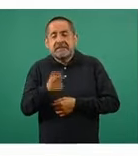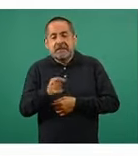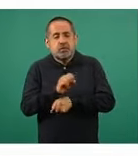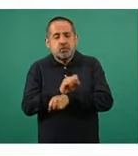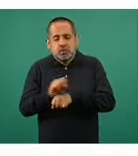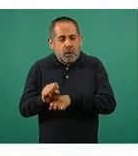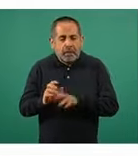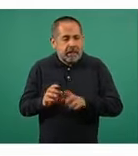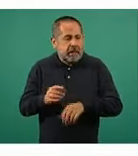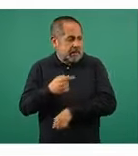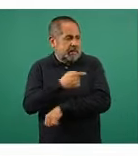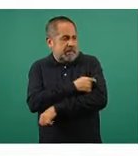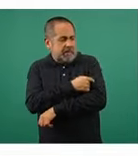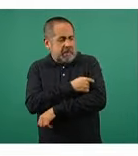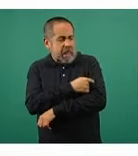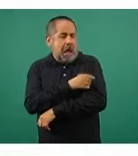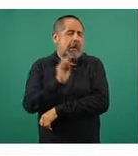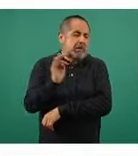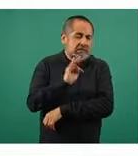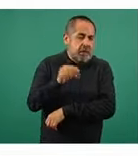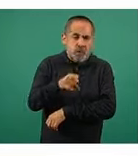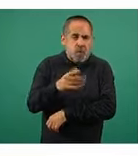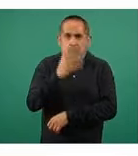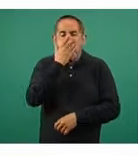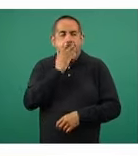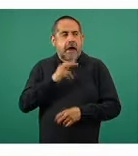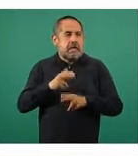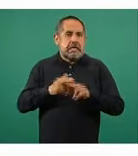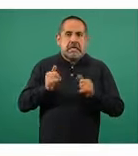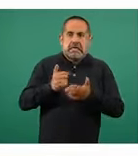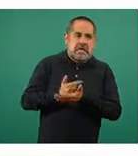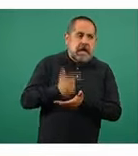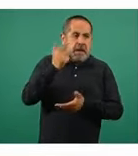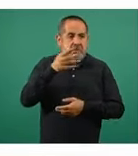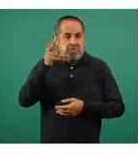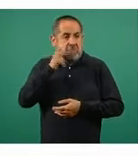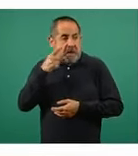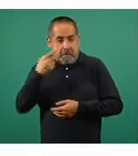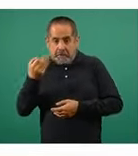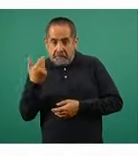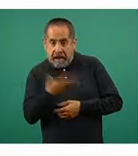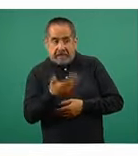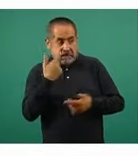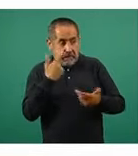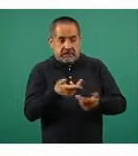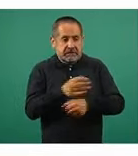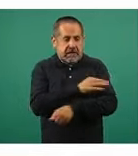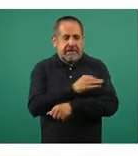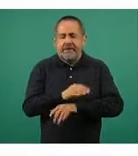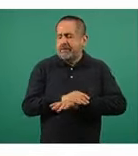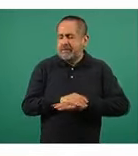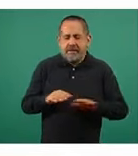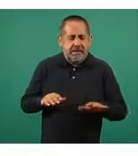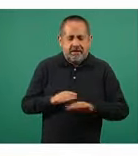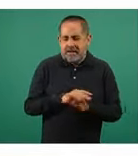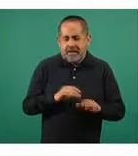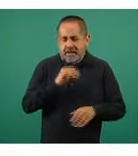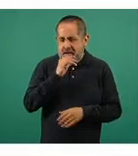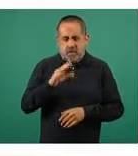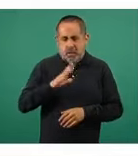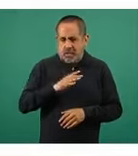supuestamente atribuible, todavía no representa ni está demostrada una causalidad directa para efectos de la